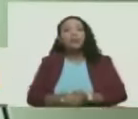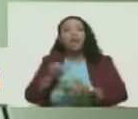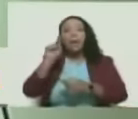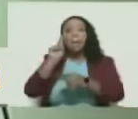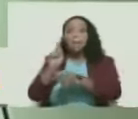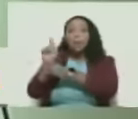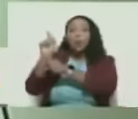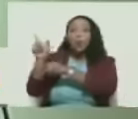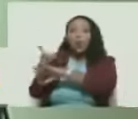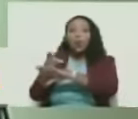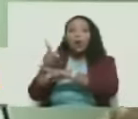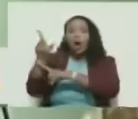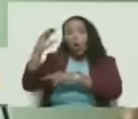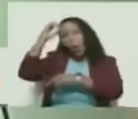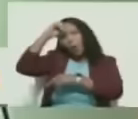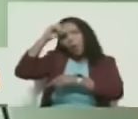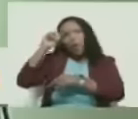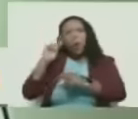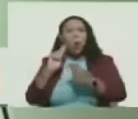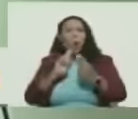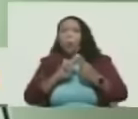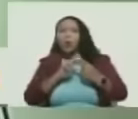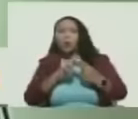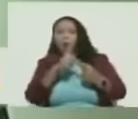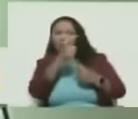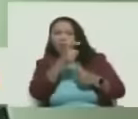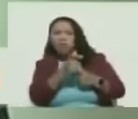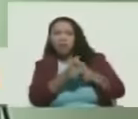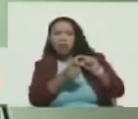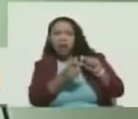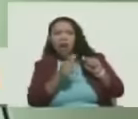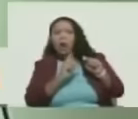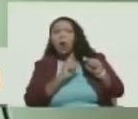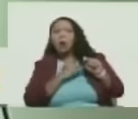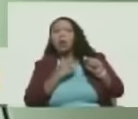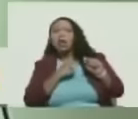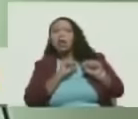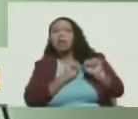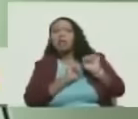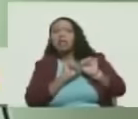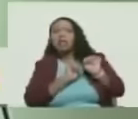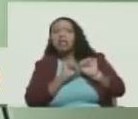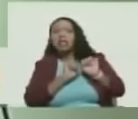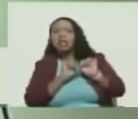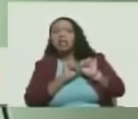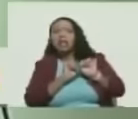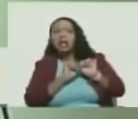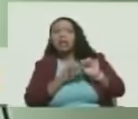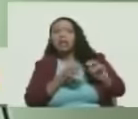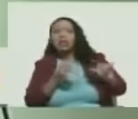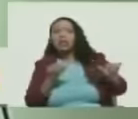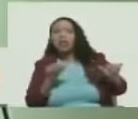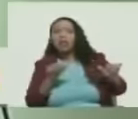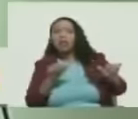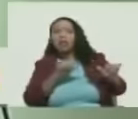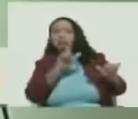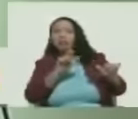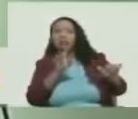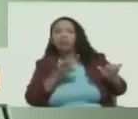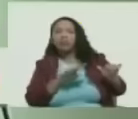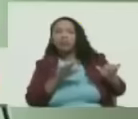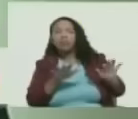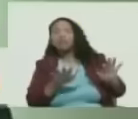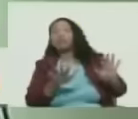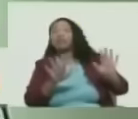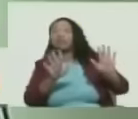preguntarle, ¿qué opinión le merece? Usted dice que no conoce a una persona que no quiera defender el territorio de la Guayana Esequiba. Sin